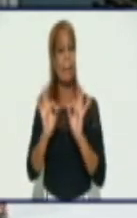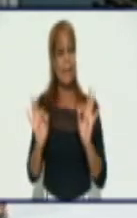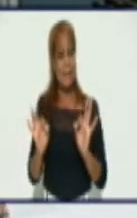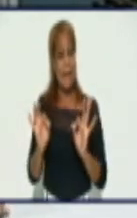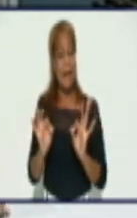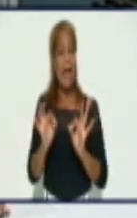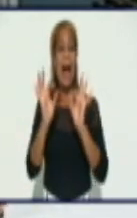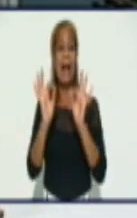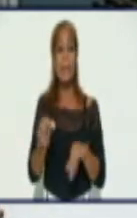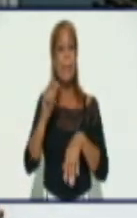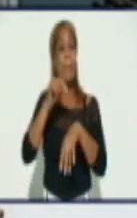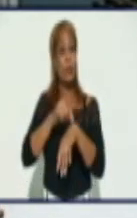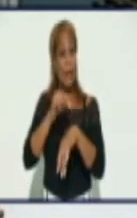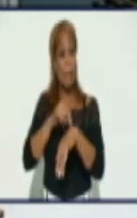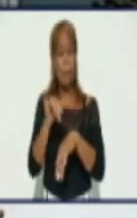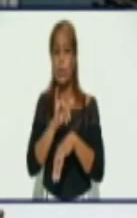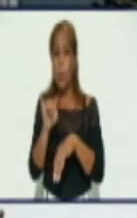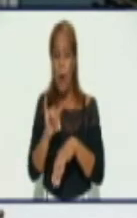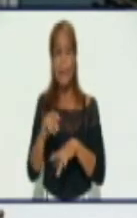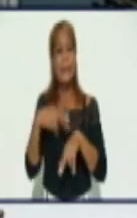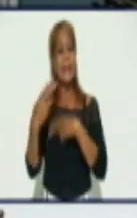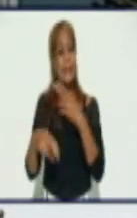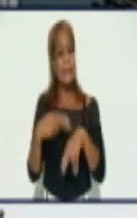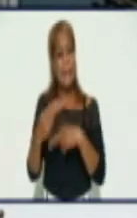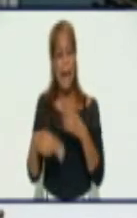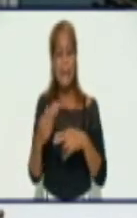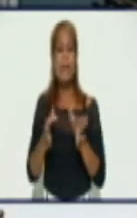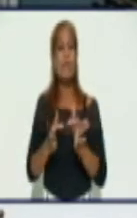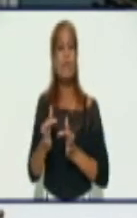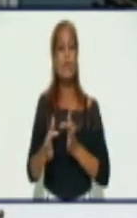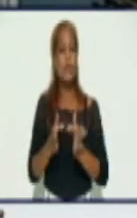diseñan estrategias con el objetivo del enfrentamiento a la COVID-19 desde las